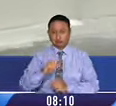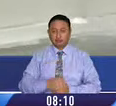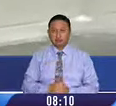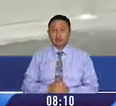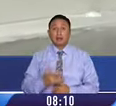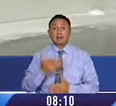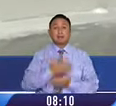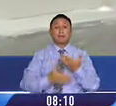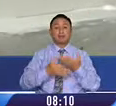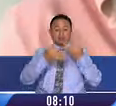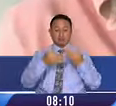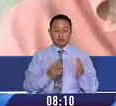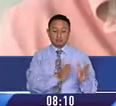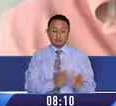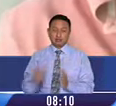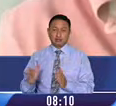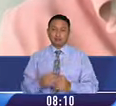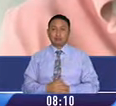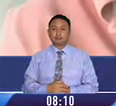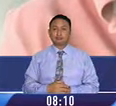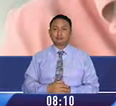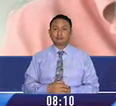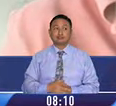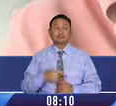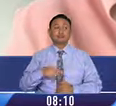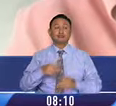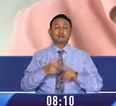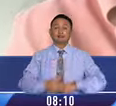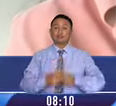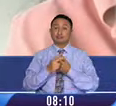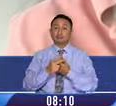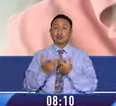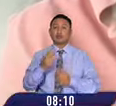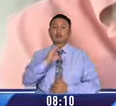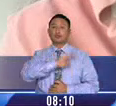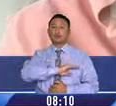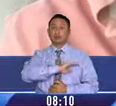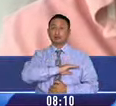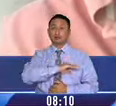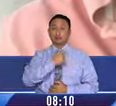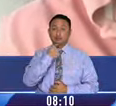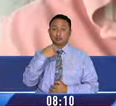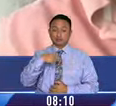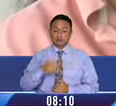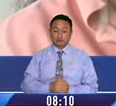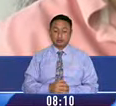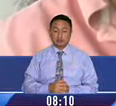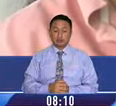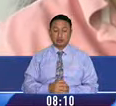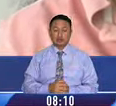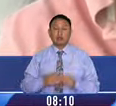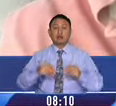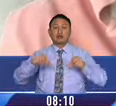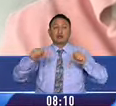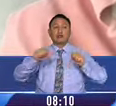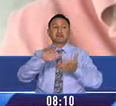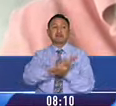comercio formal y ordenado. Cuando nosotros iniciamos acá, simplemente el municipio a nosotros nos entregó